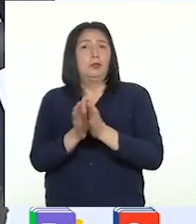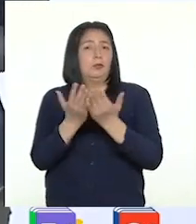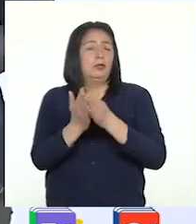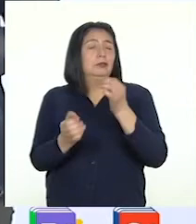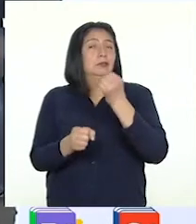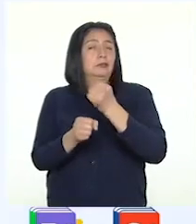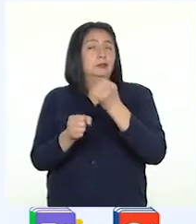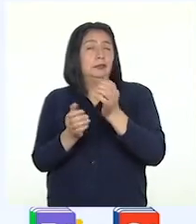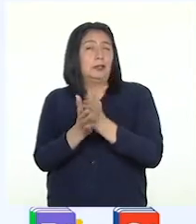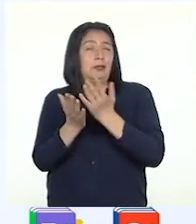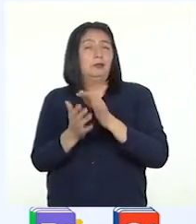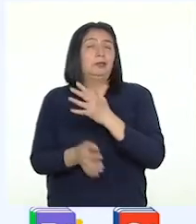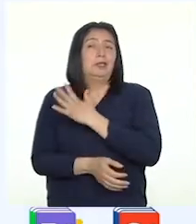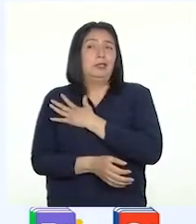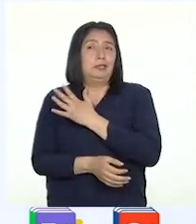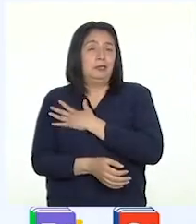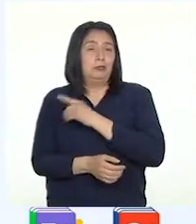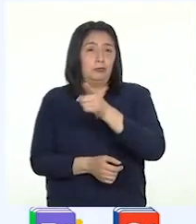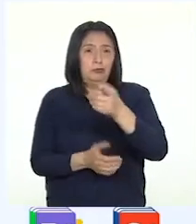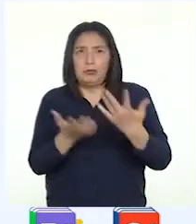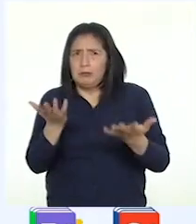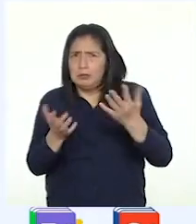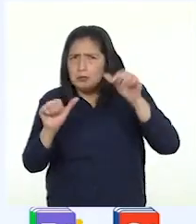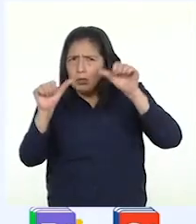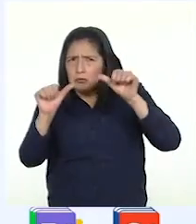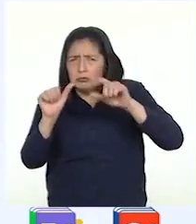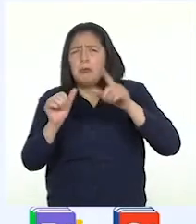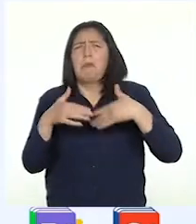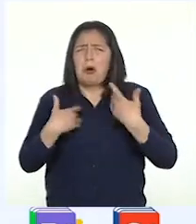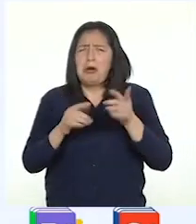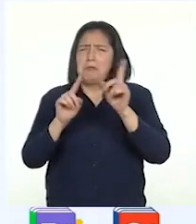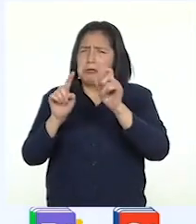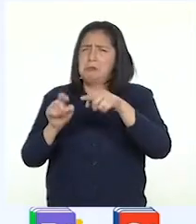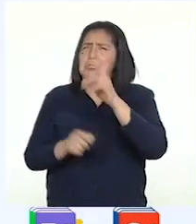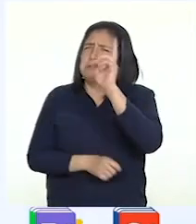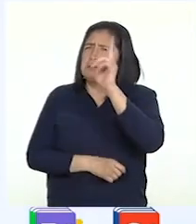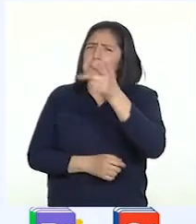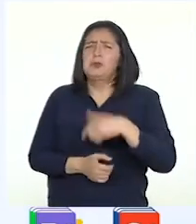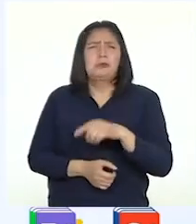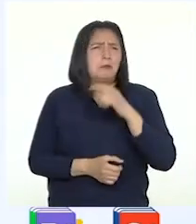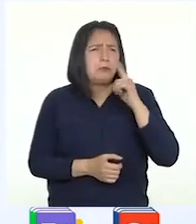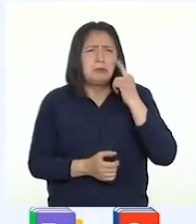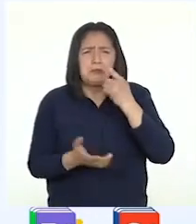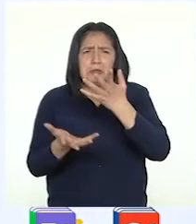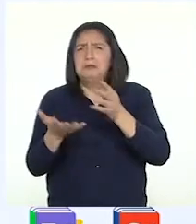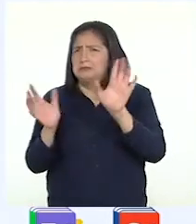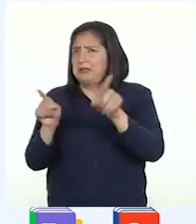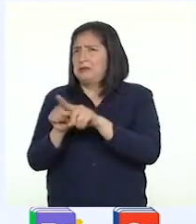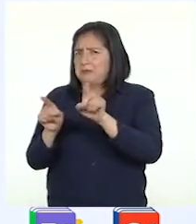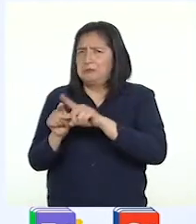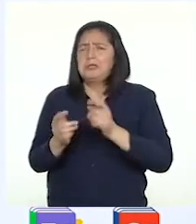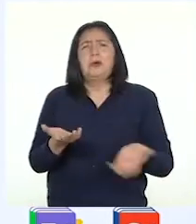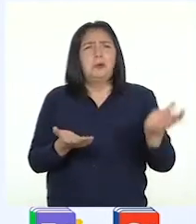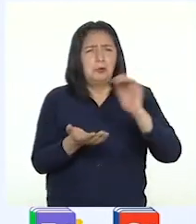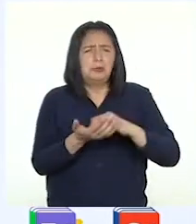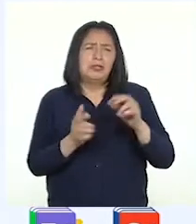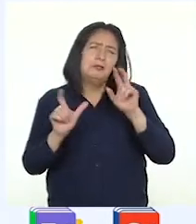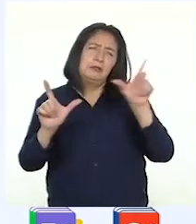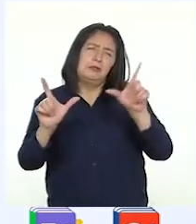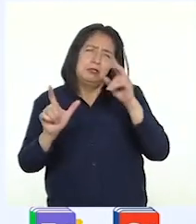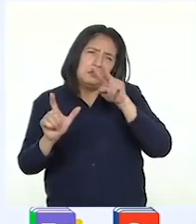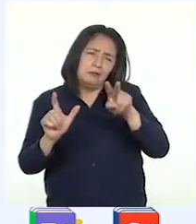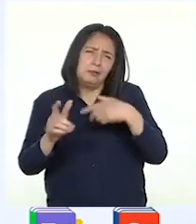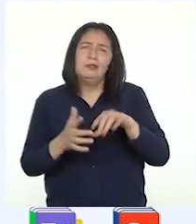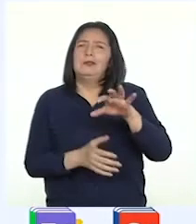trabajo de quinto grado. Recuerden que si tienen alguna duda, pueden consultarlo con su profesor o profesora. También pueden volver a ver este programa y